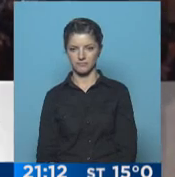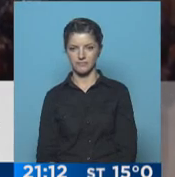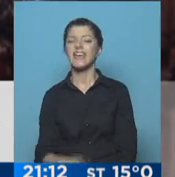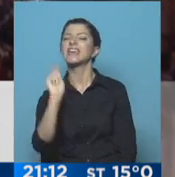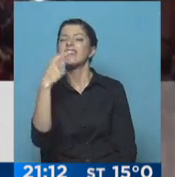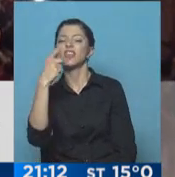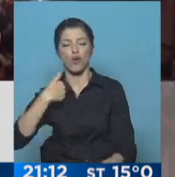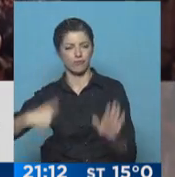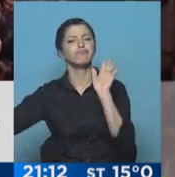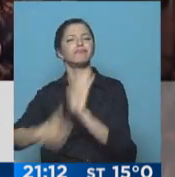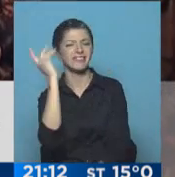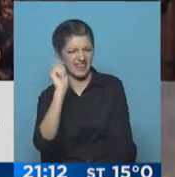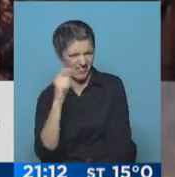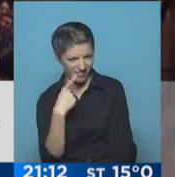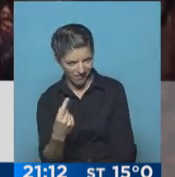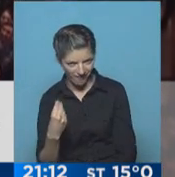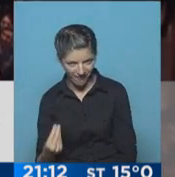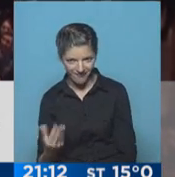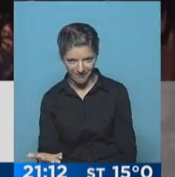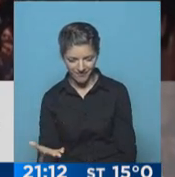¿Quién te dijo que nos fuimos?